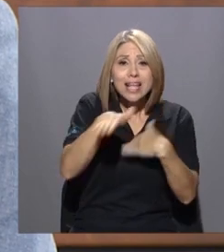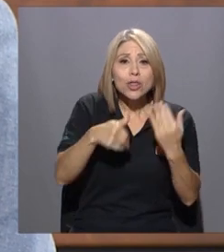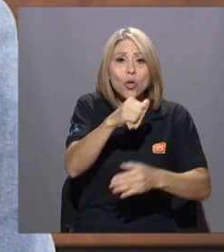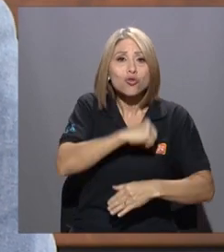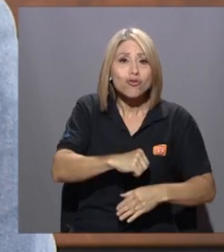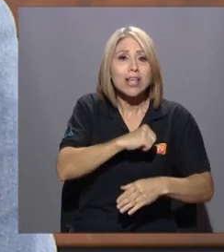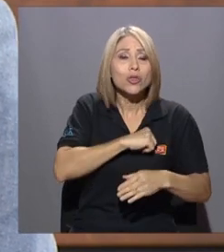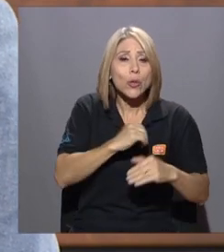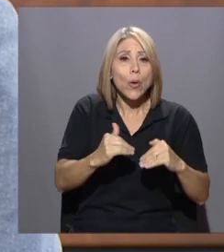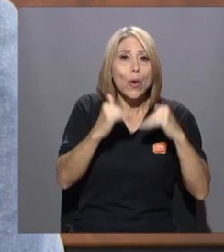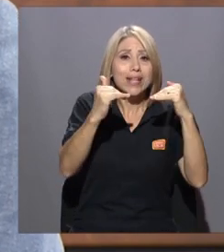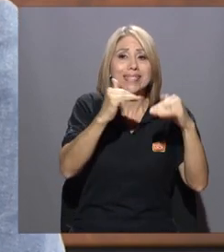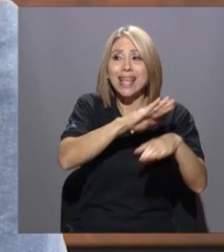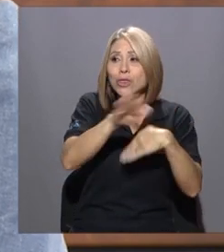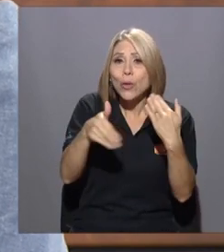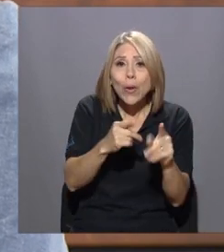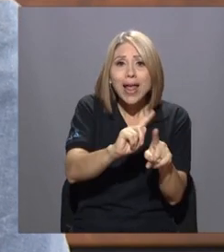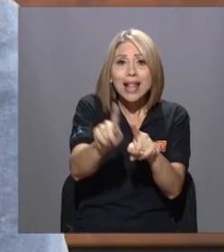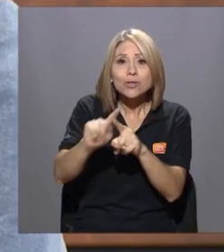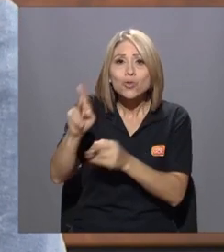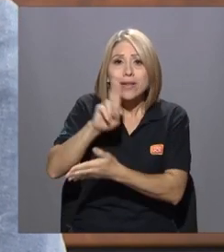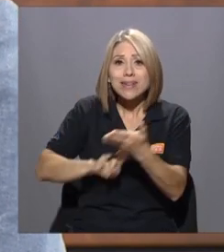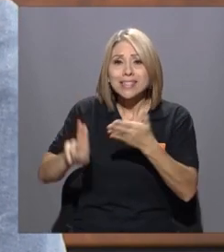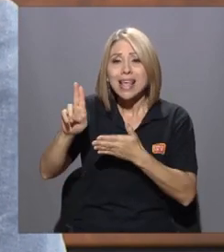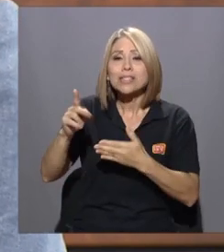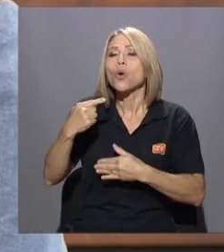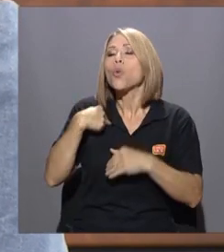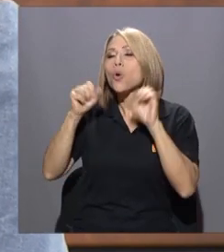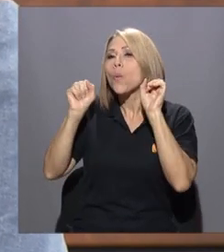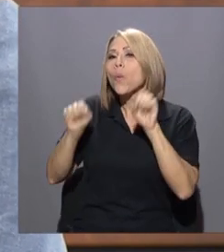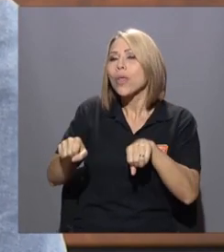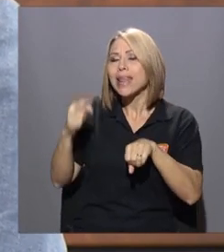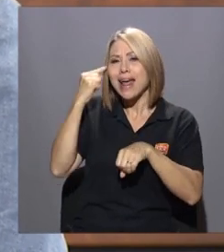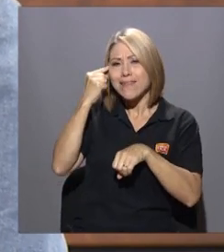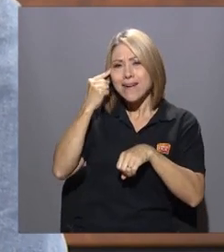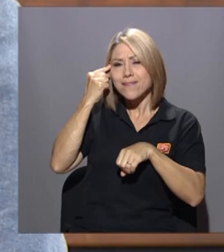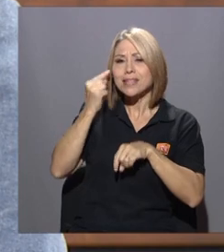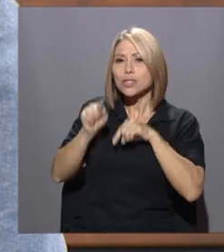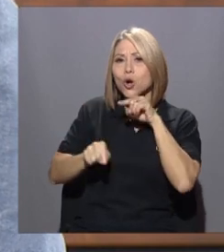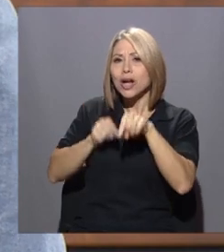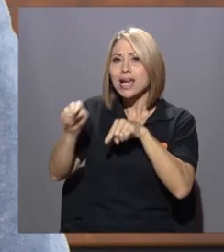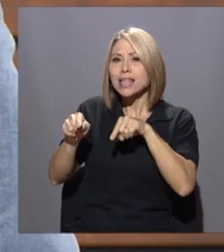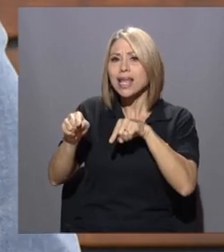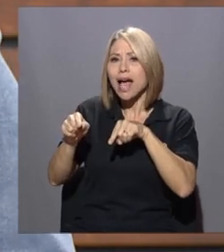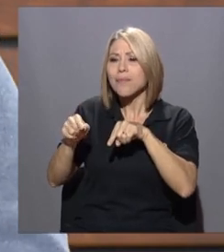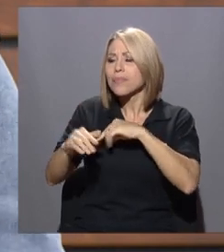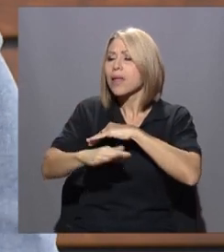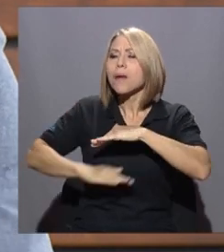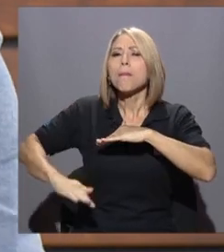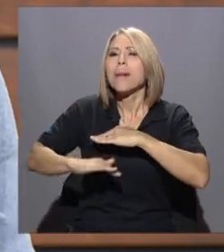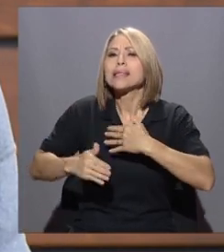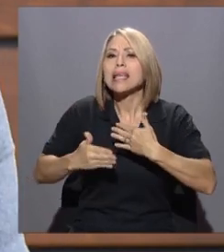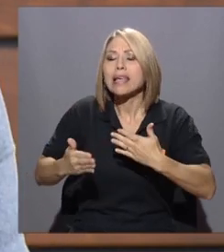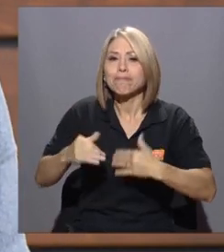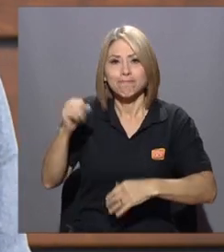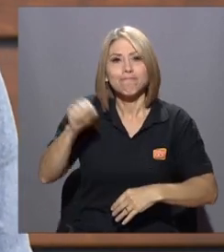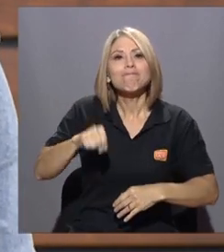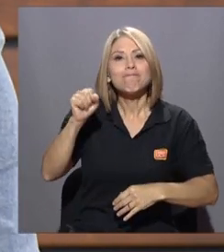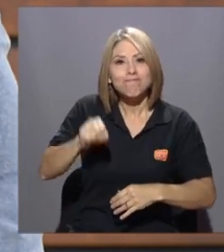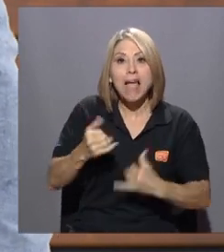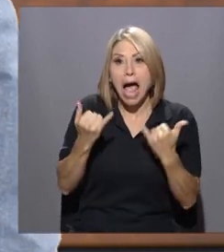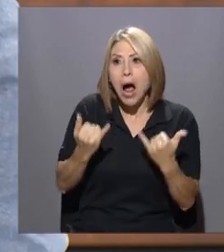hacer una reflexión crítica. Y la base de esa reflexión crítica es que efectivamente las universidades están bajo